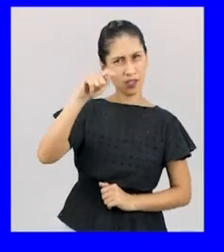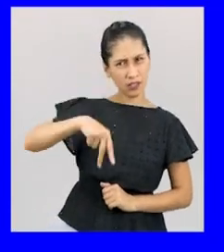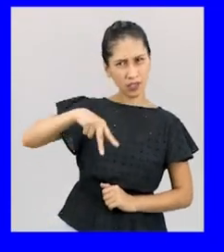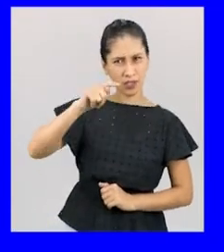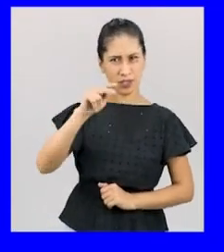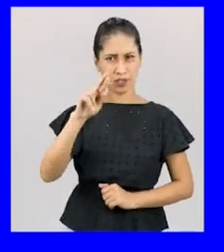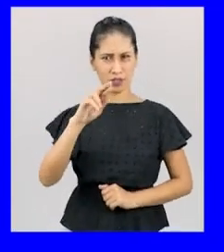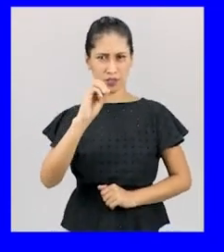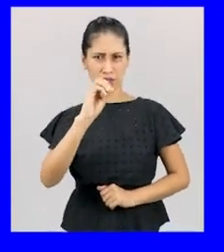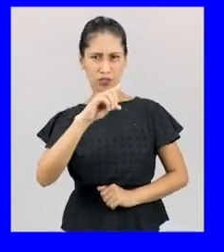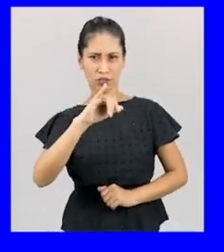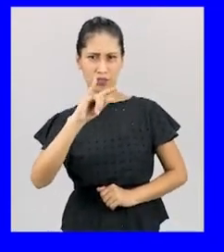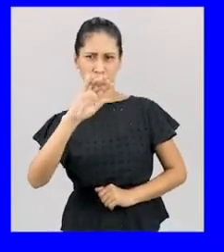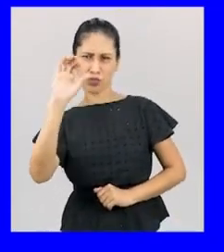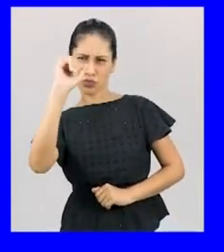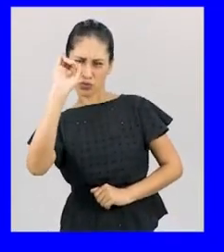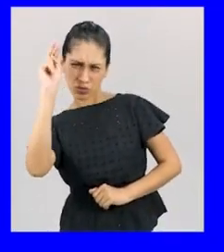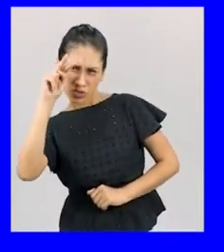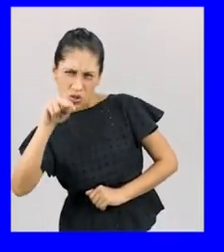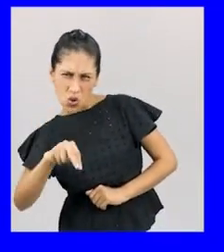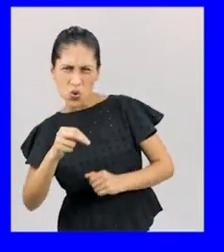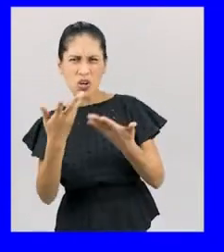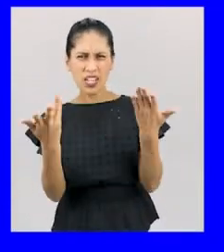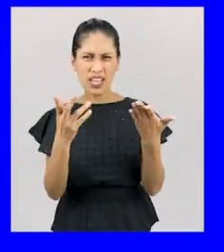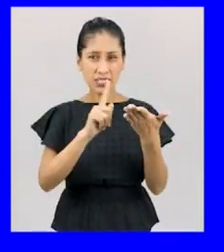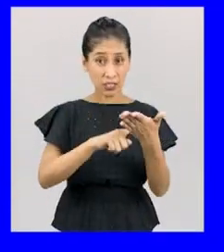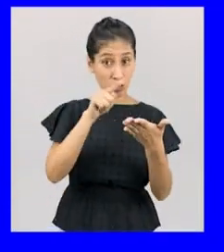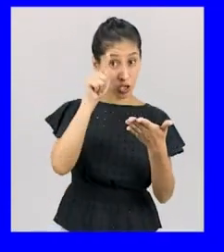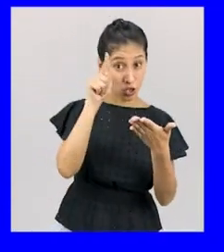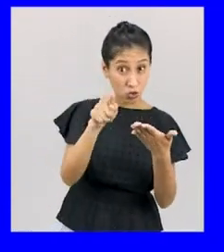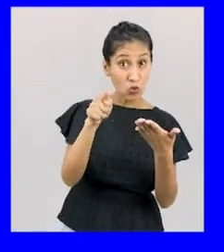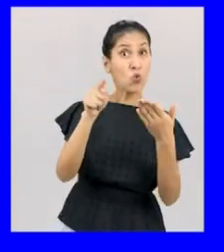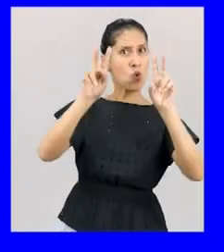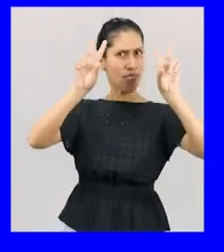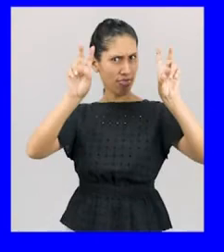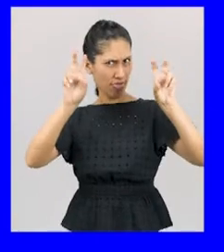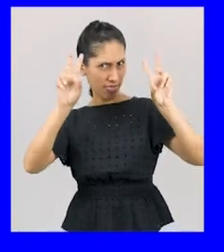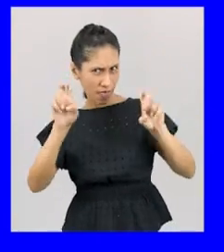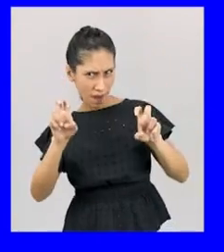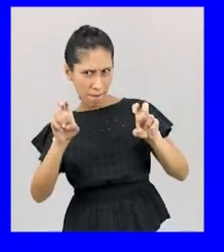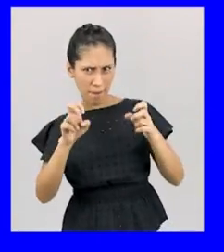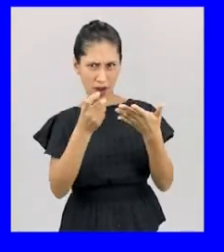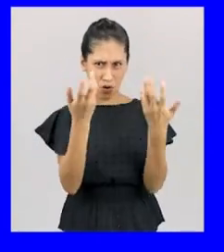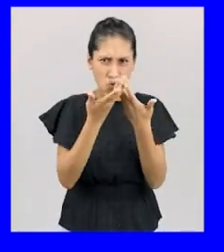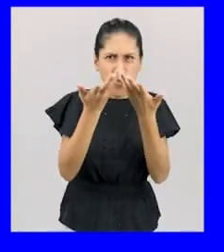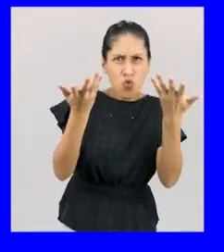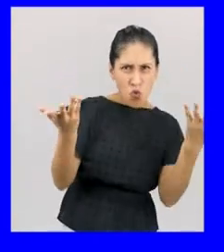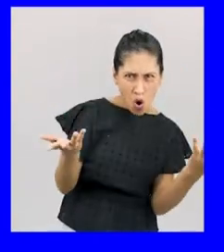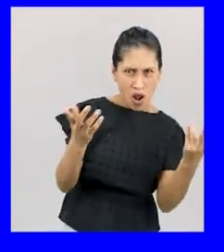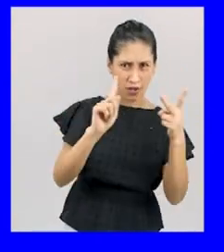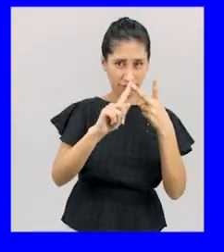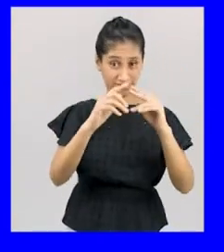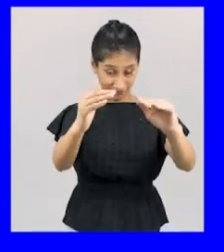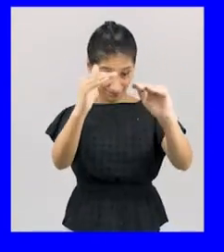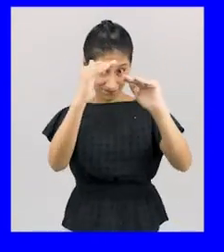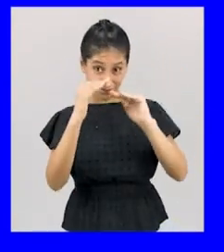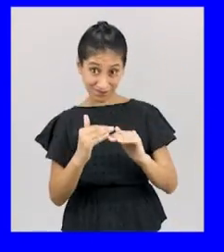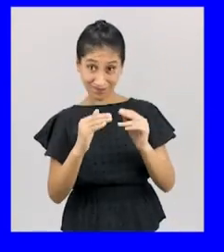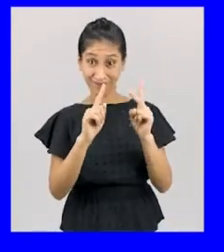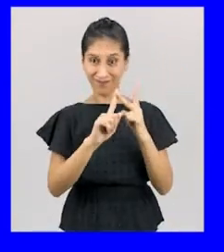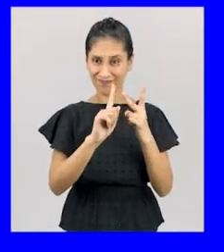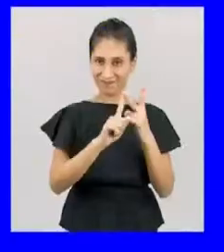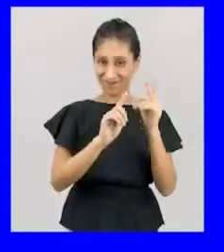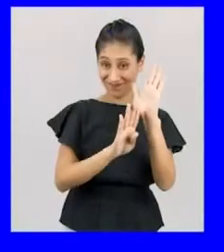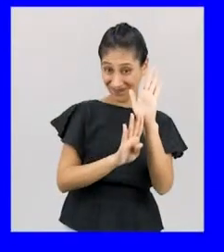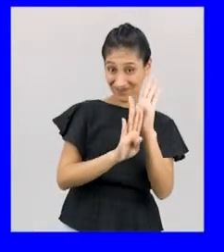introducción es una breve explicación del tema a presentar con el objetivo de contextualizar al lector. El